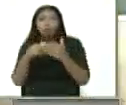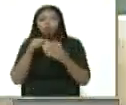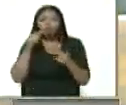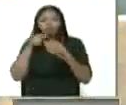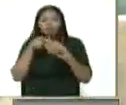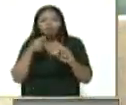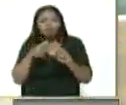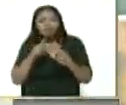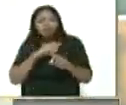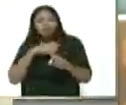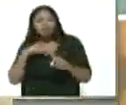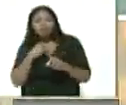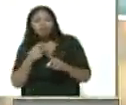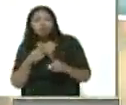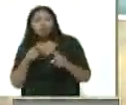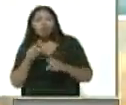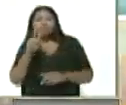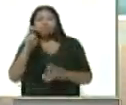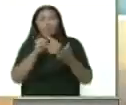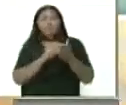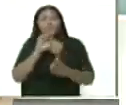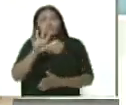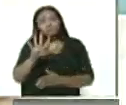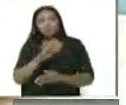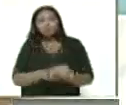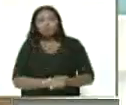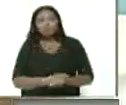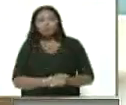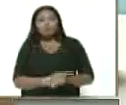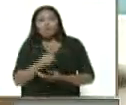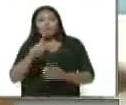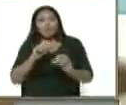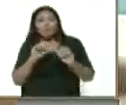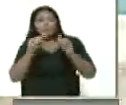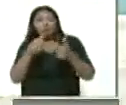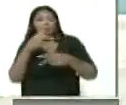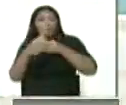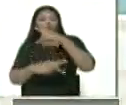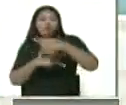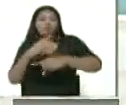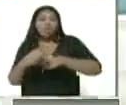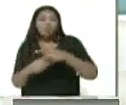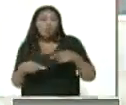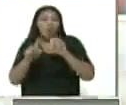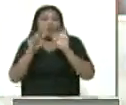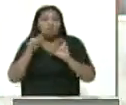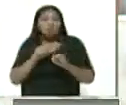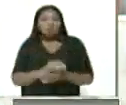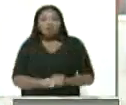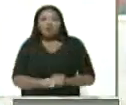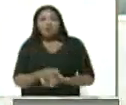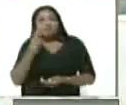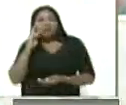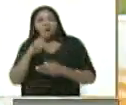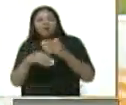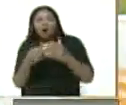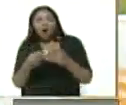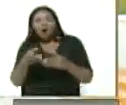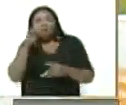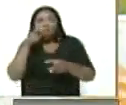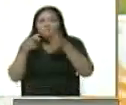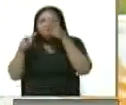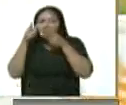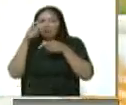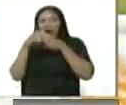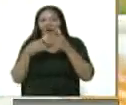de que en el 2005 se inició ese proceso de veeduría de observación